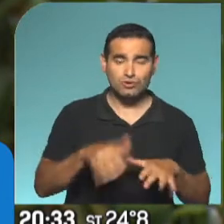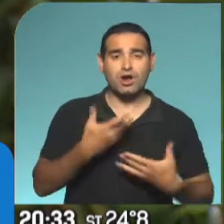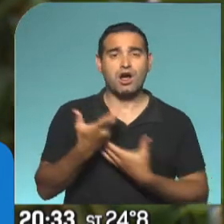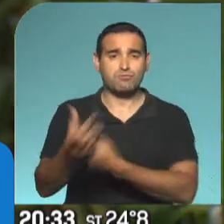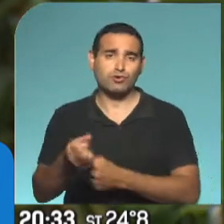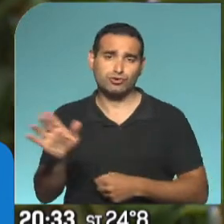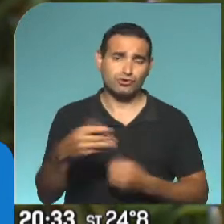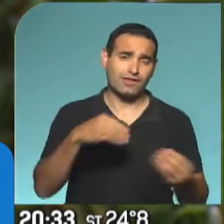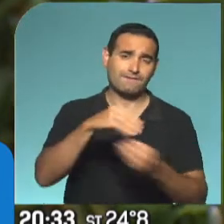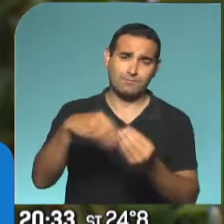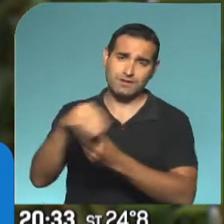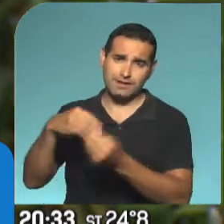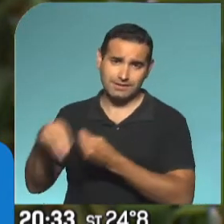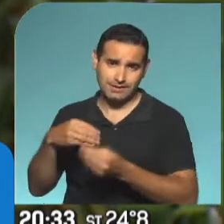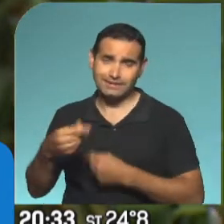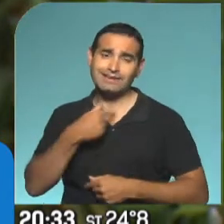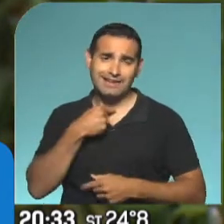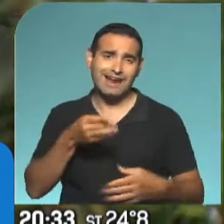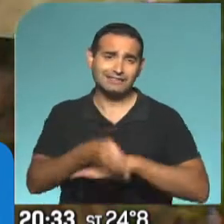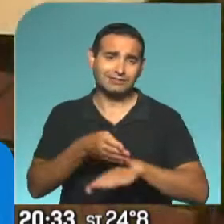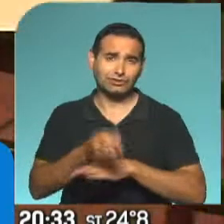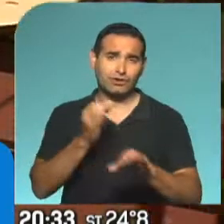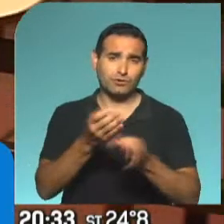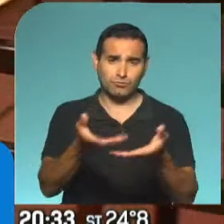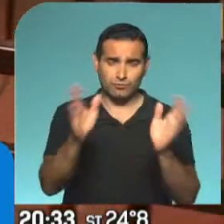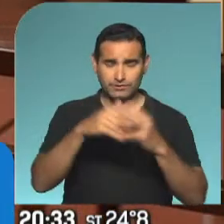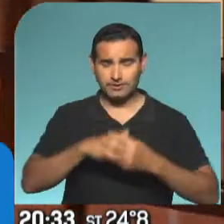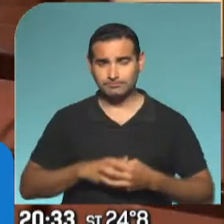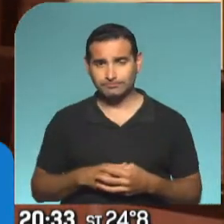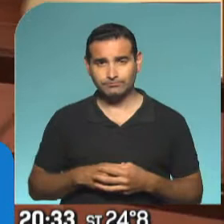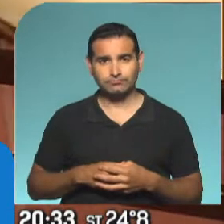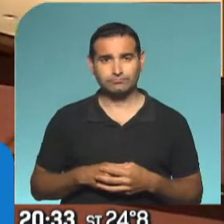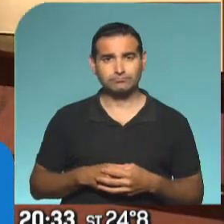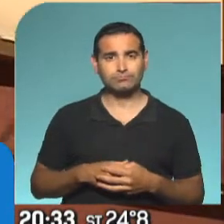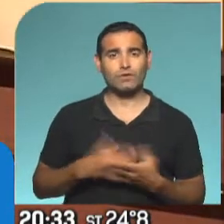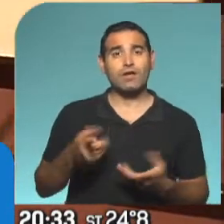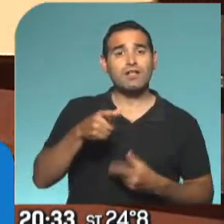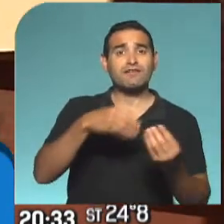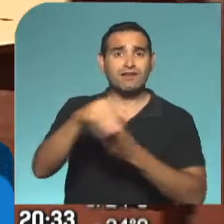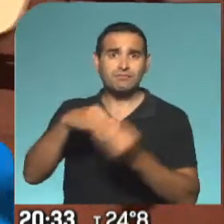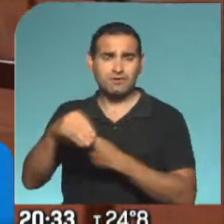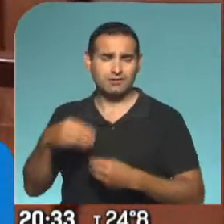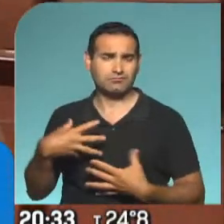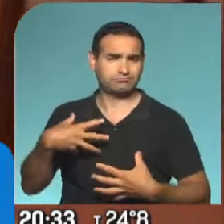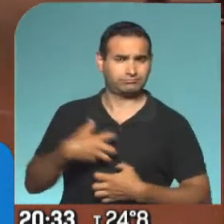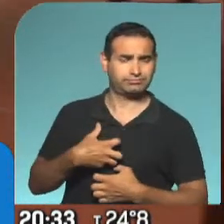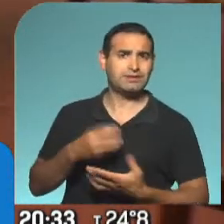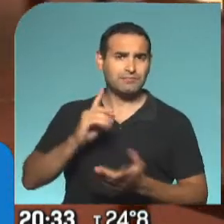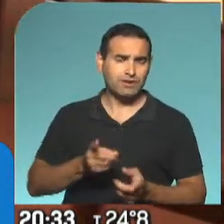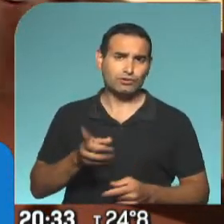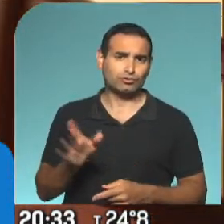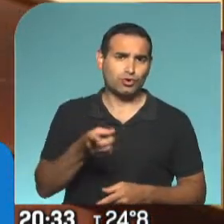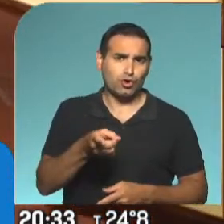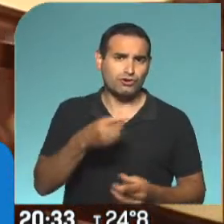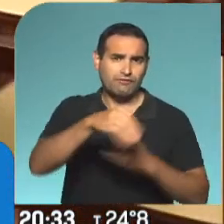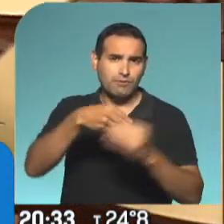todas y cada una de las familias que quieran acceder a la escuela pública. Es humillante no solo para esas personas, es humillante también para todo el resto de las